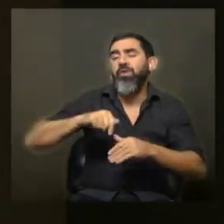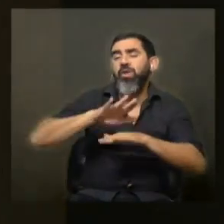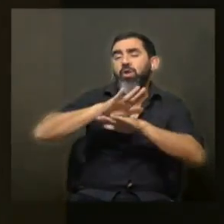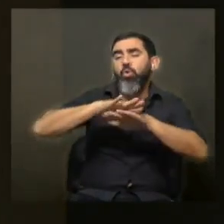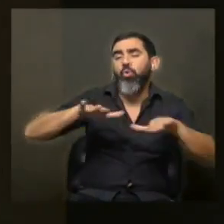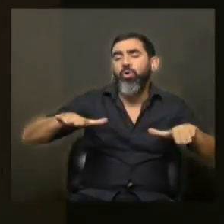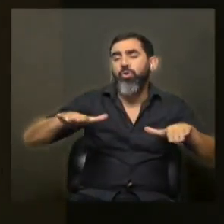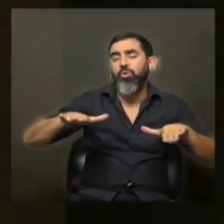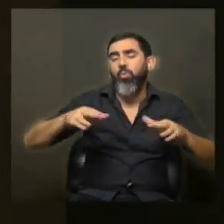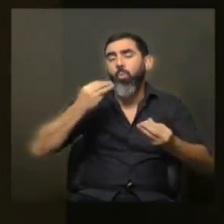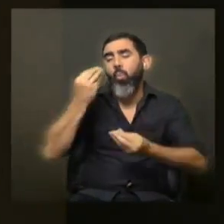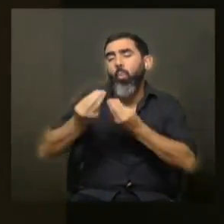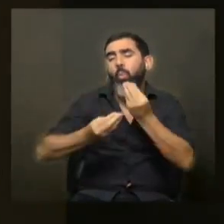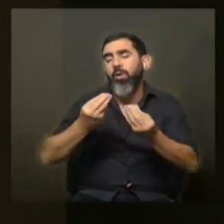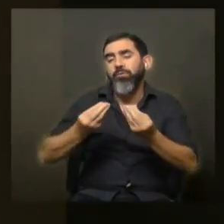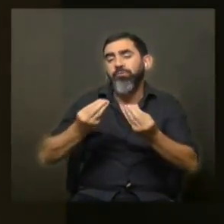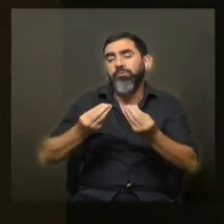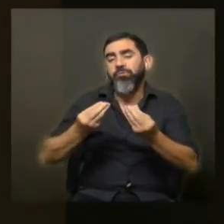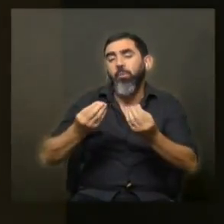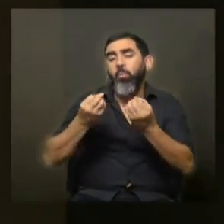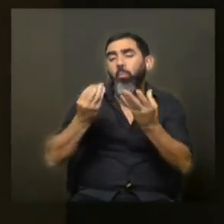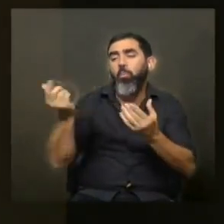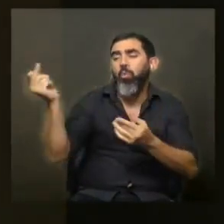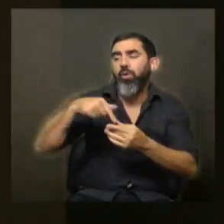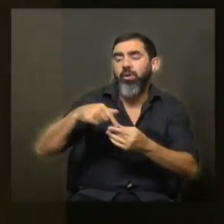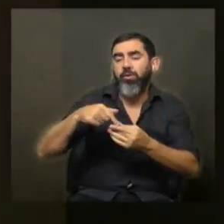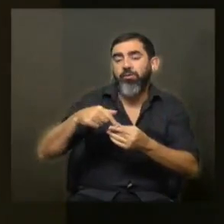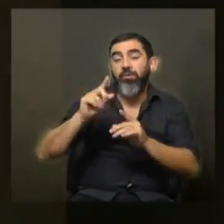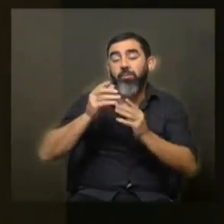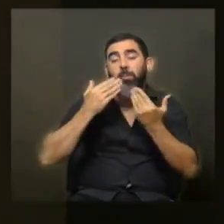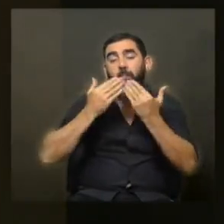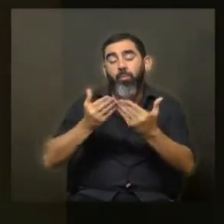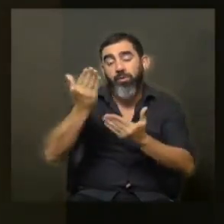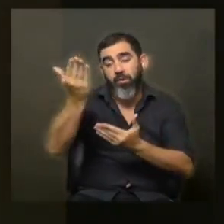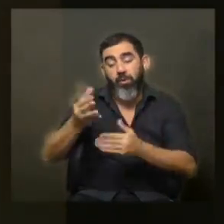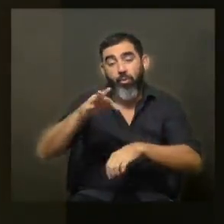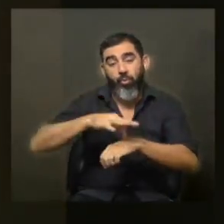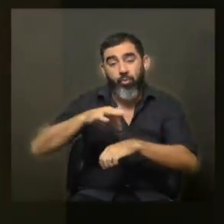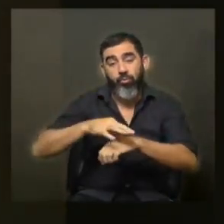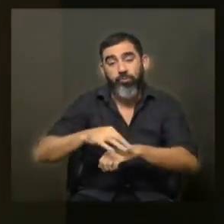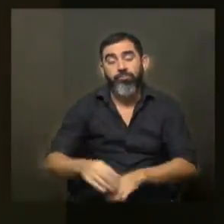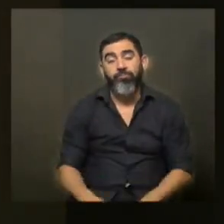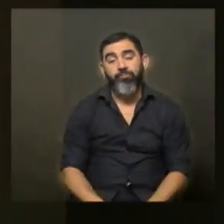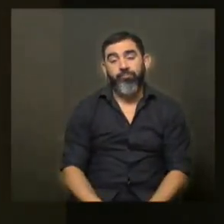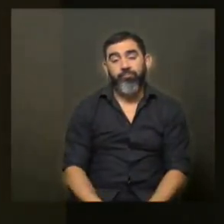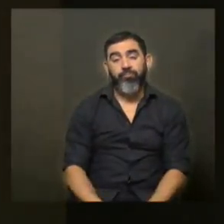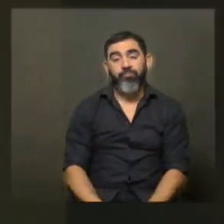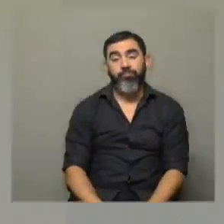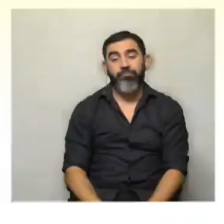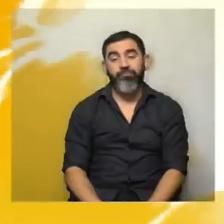niños? ¿Cuáles son los motivos, las razones? También se lo preguntamos a la doctora Orellana y nos contó esto.